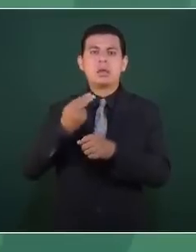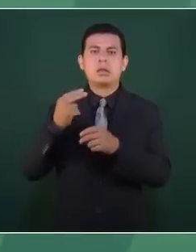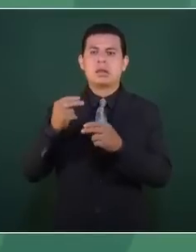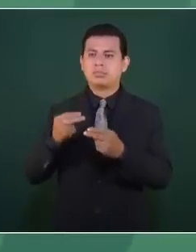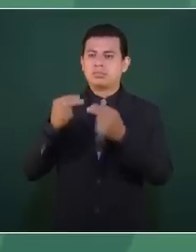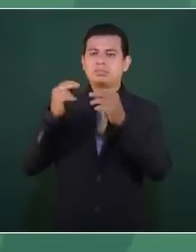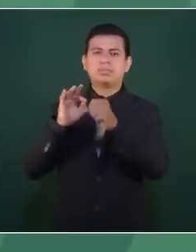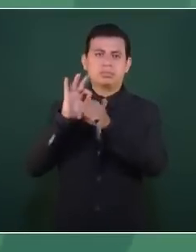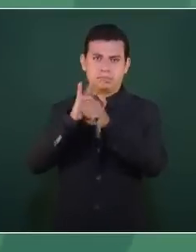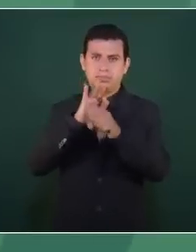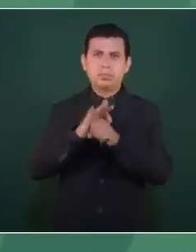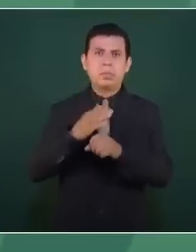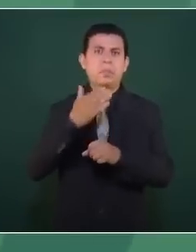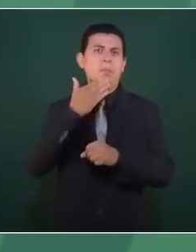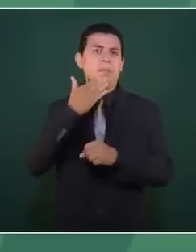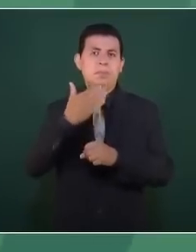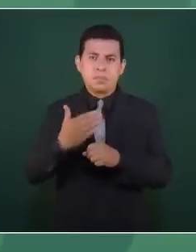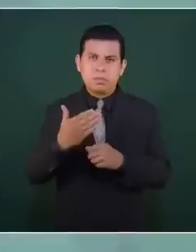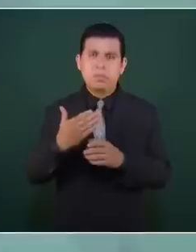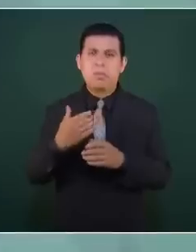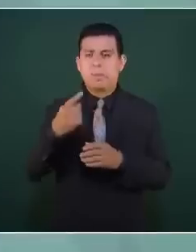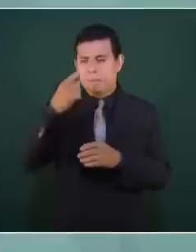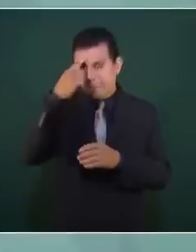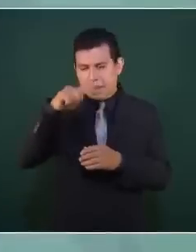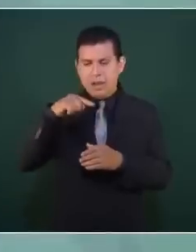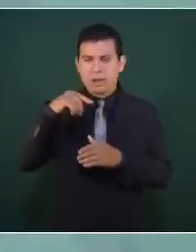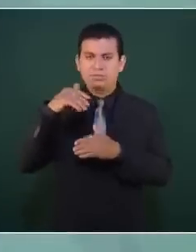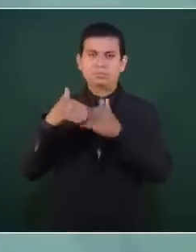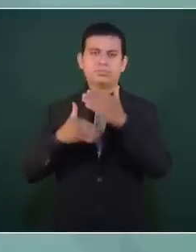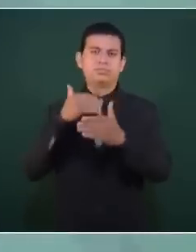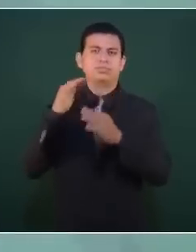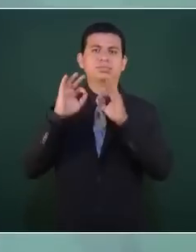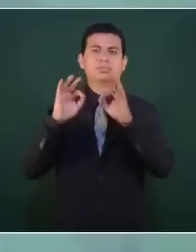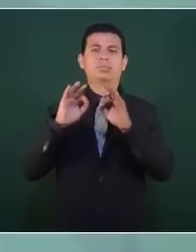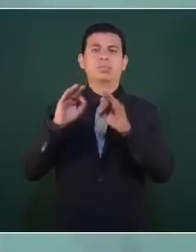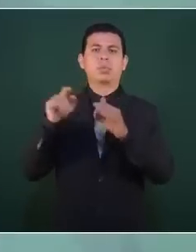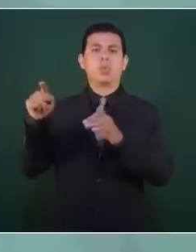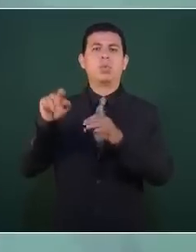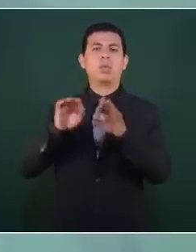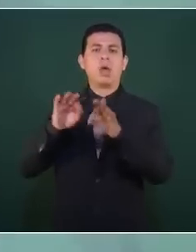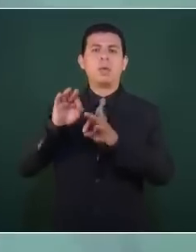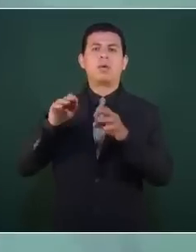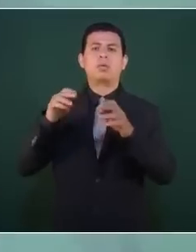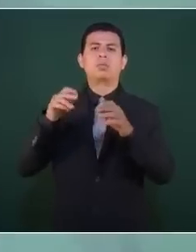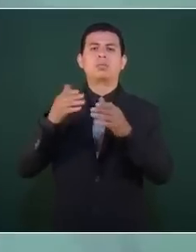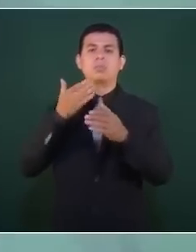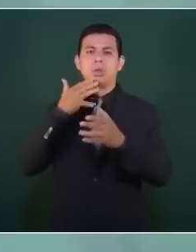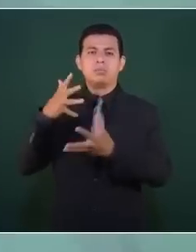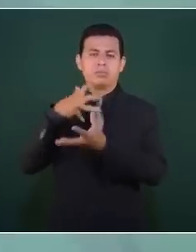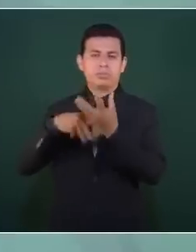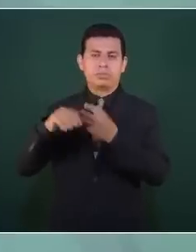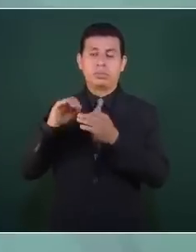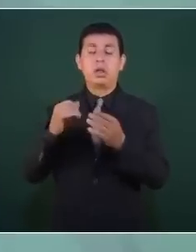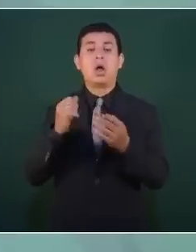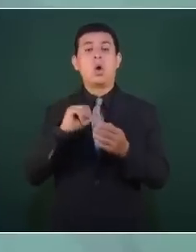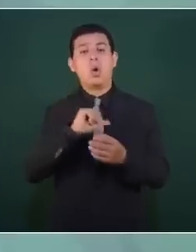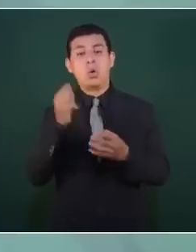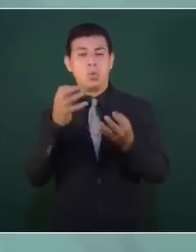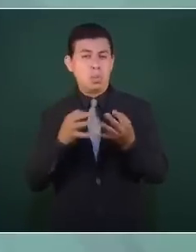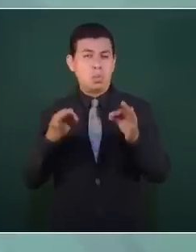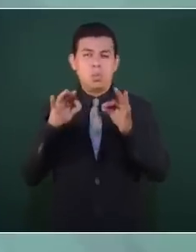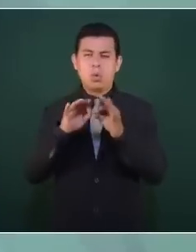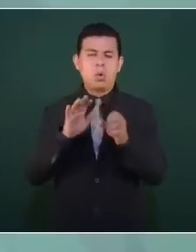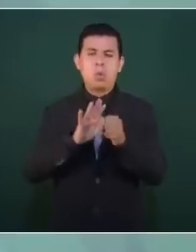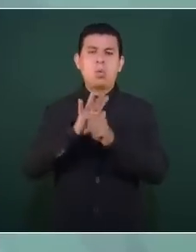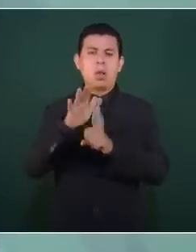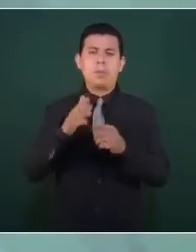una cortina más que nada para el desarrollo en el Istmo. Y algo también muy importante, de